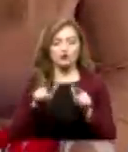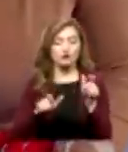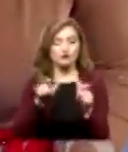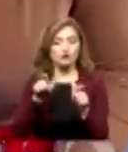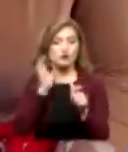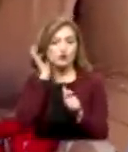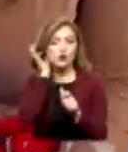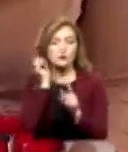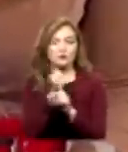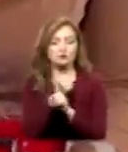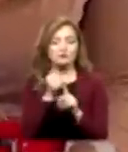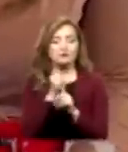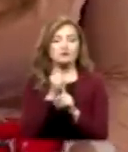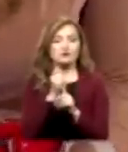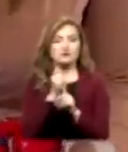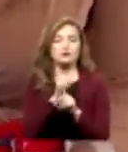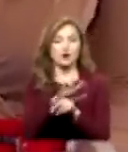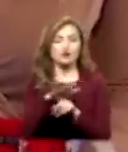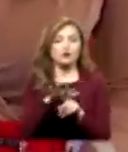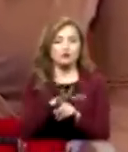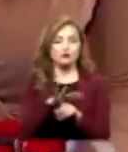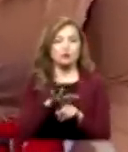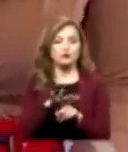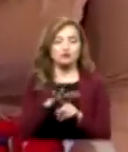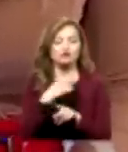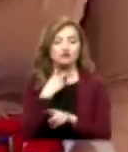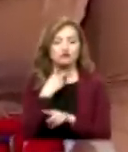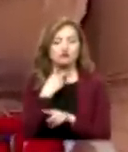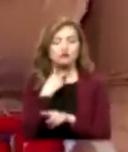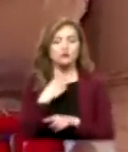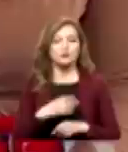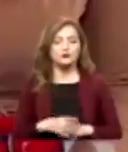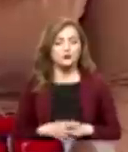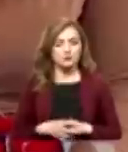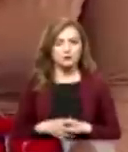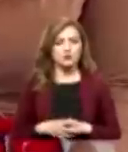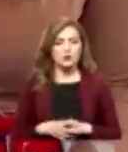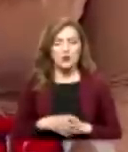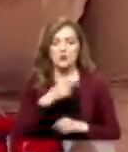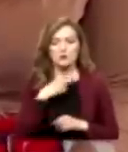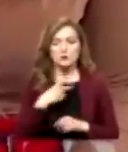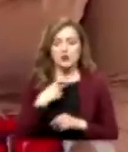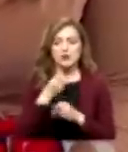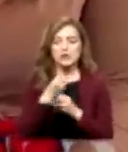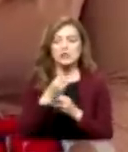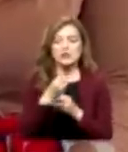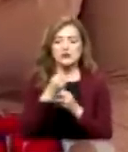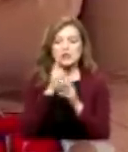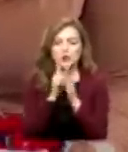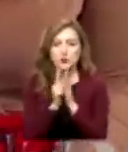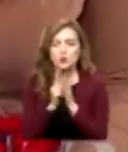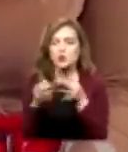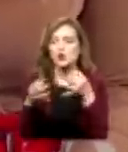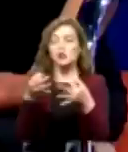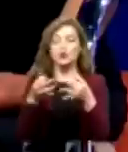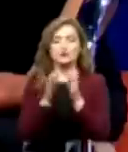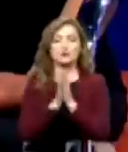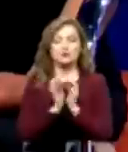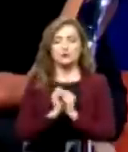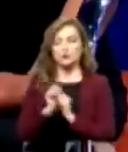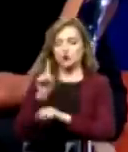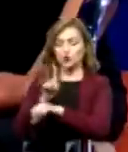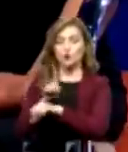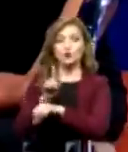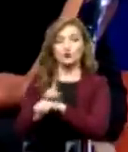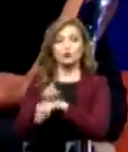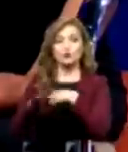siendo maltratadas, que hoy están siendo abusadas y tienen miedo de alzar su voz, de pedir justicia. Doctora, yo sé que